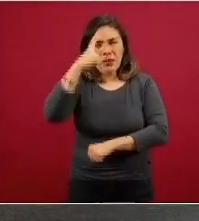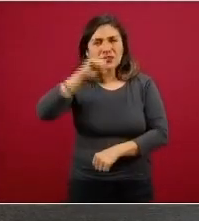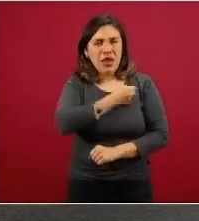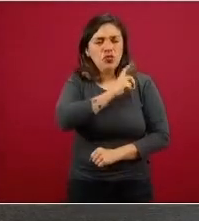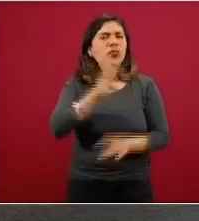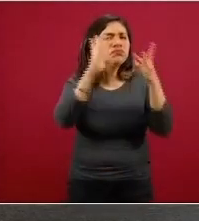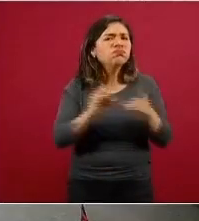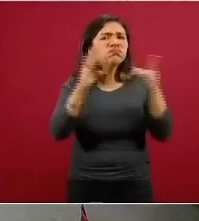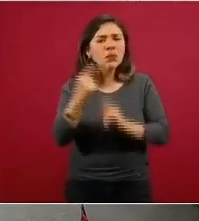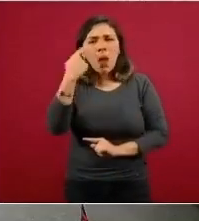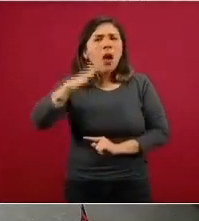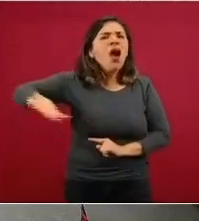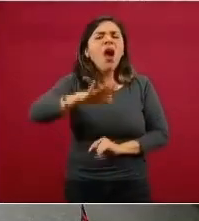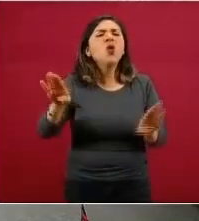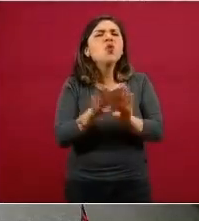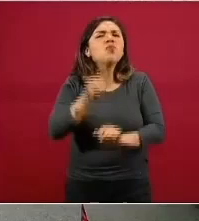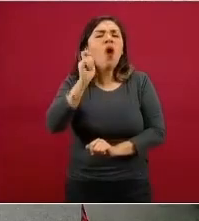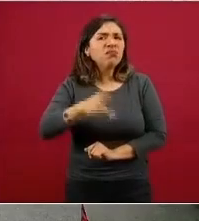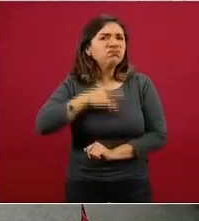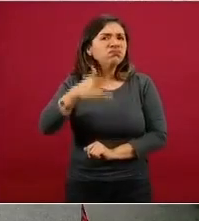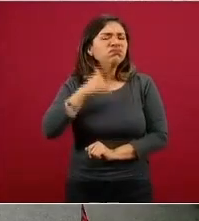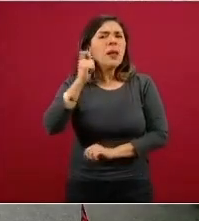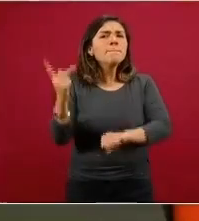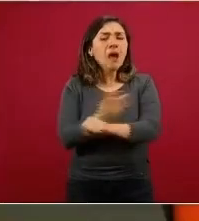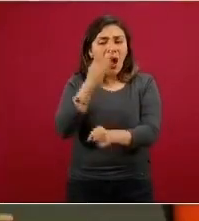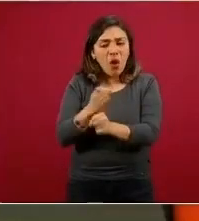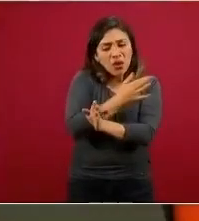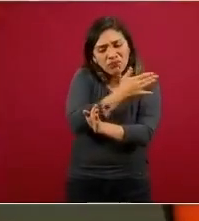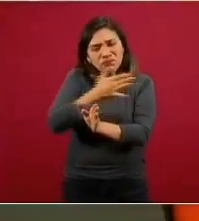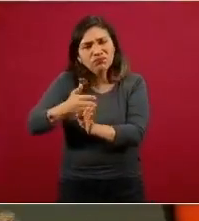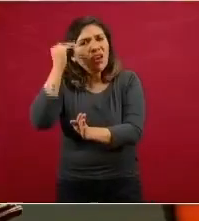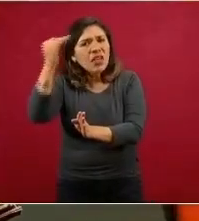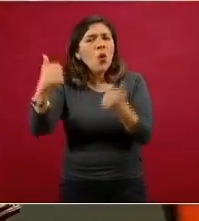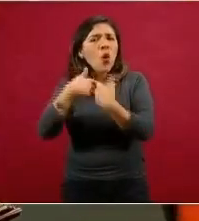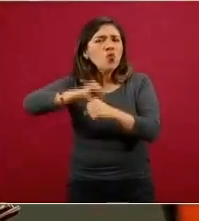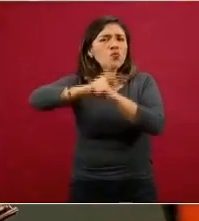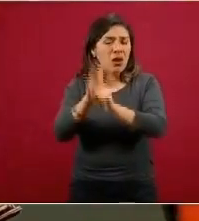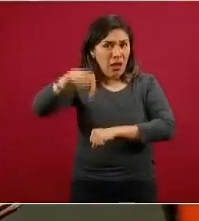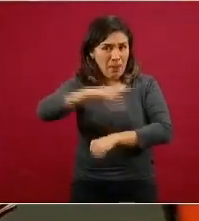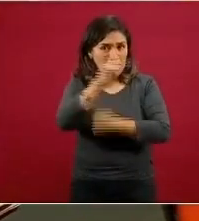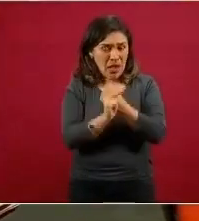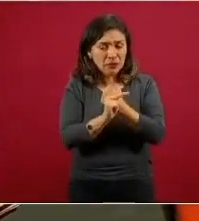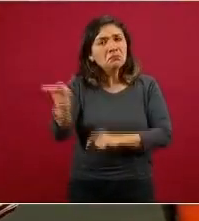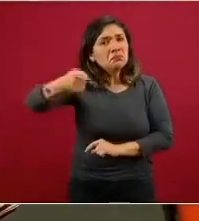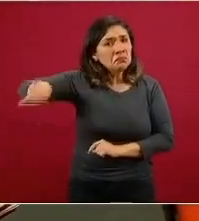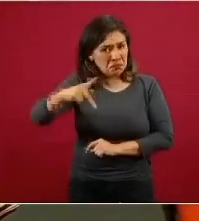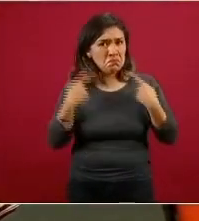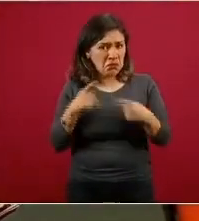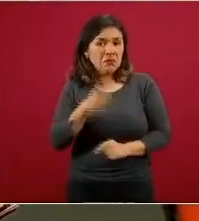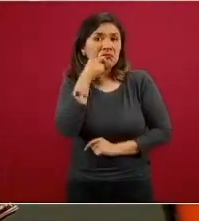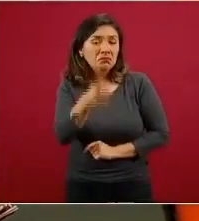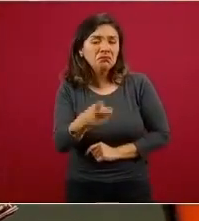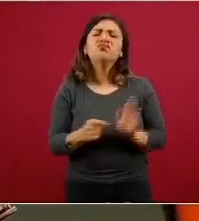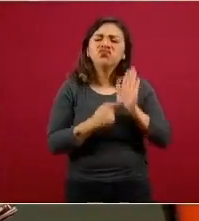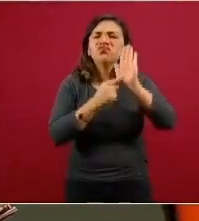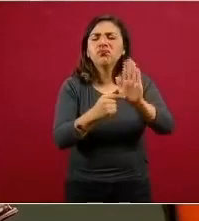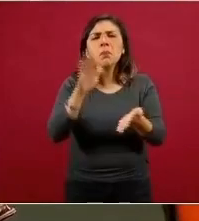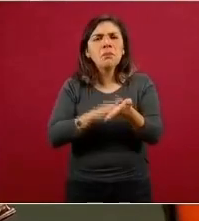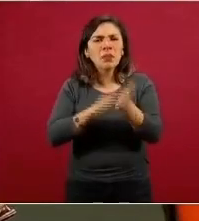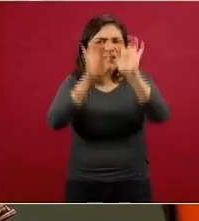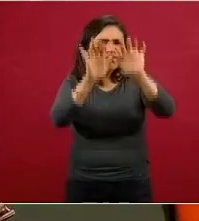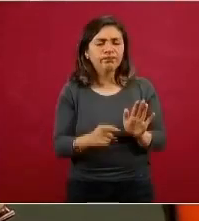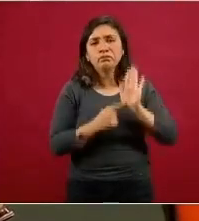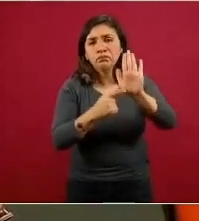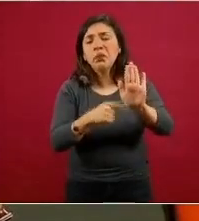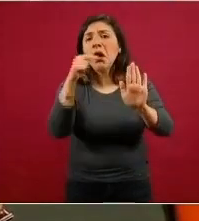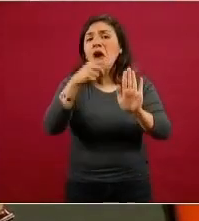sobre el panorama o la visualización que ellos tienen de lo que ha sido hasta este momento la pandemia en el país. Y ellos presentan un documento